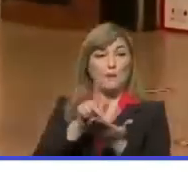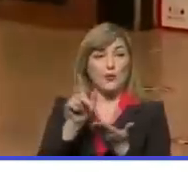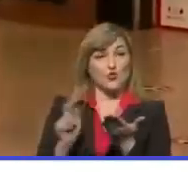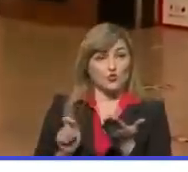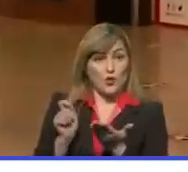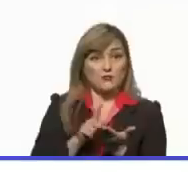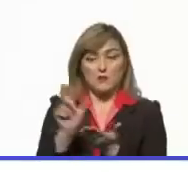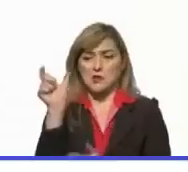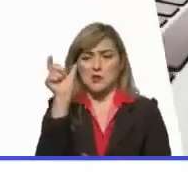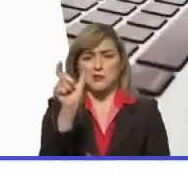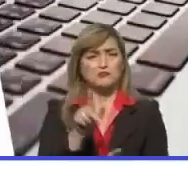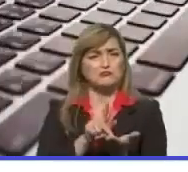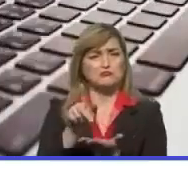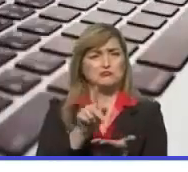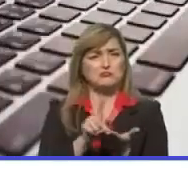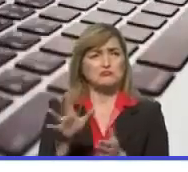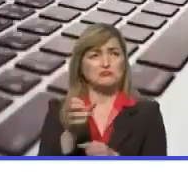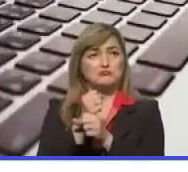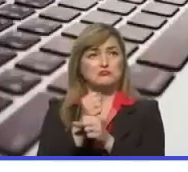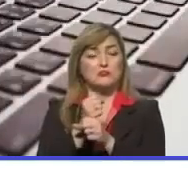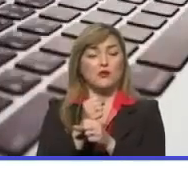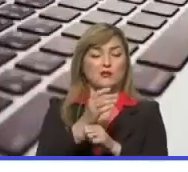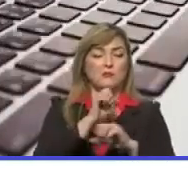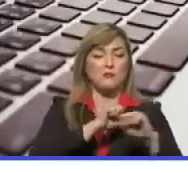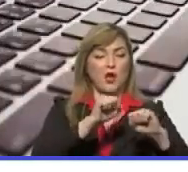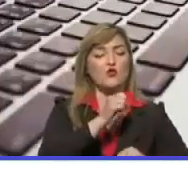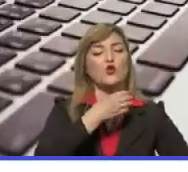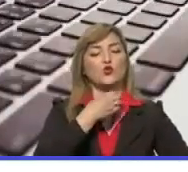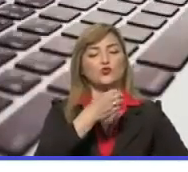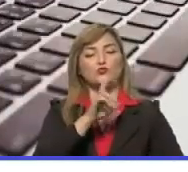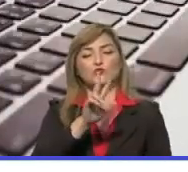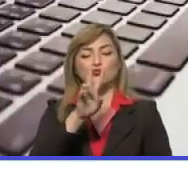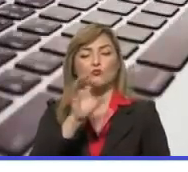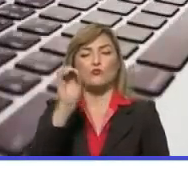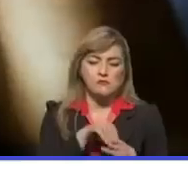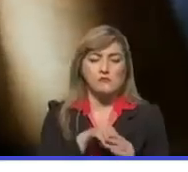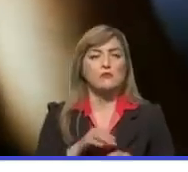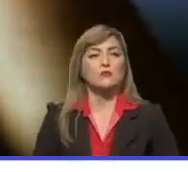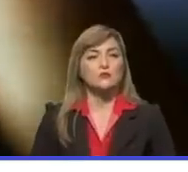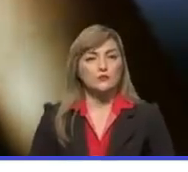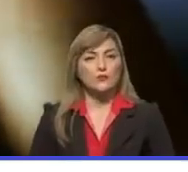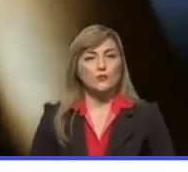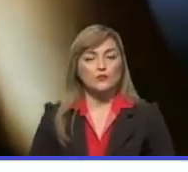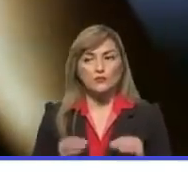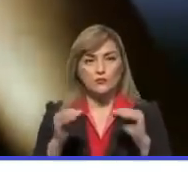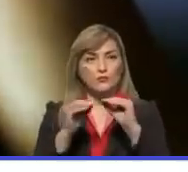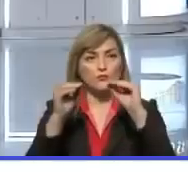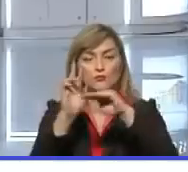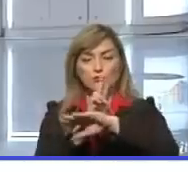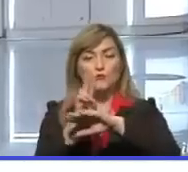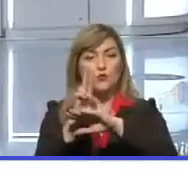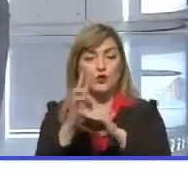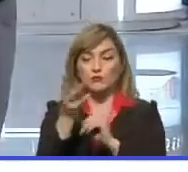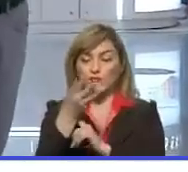recuperó progresivamente, superando el promedio habitual entre mayo y agosto en un 32%. A pesar del aumento de uso de